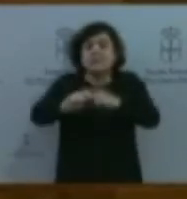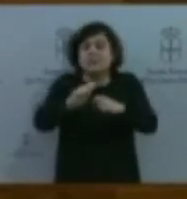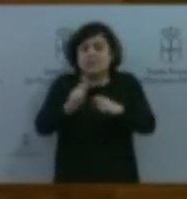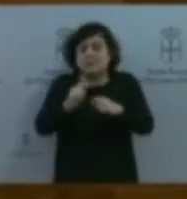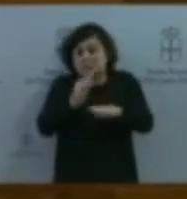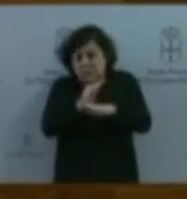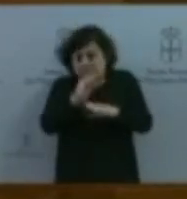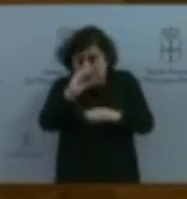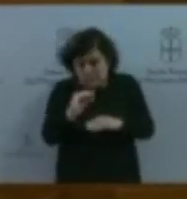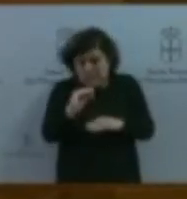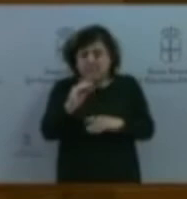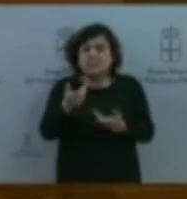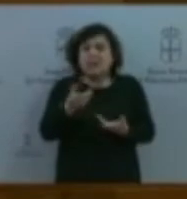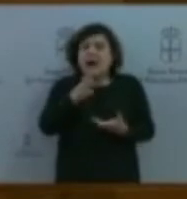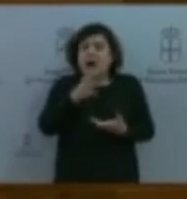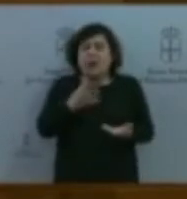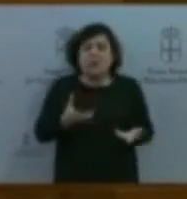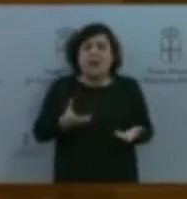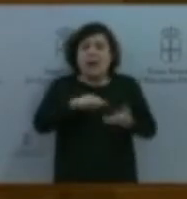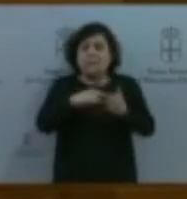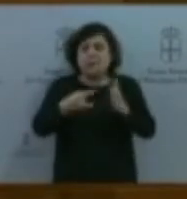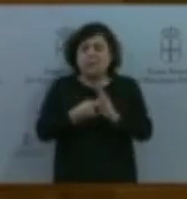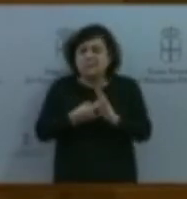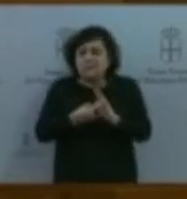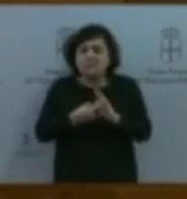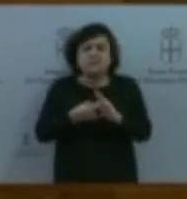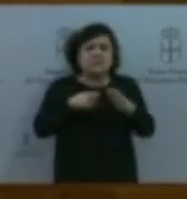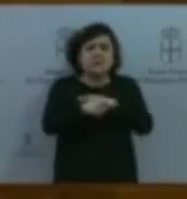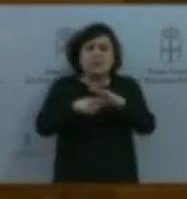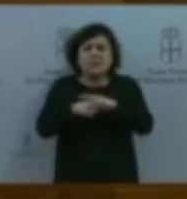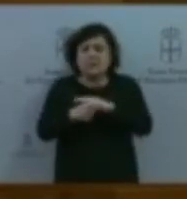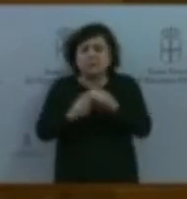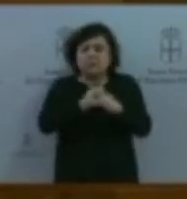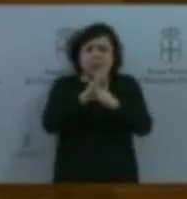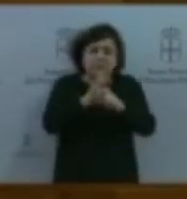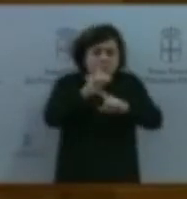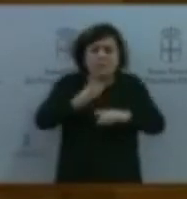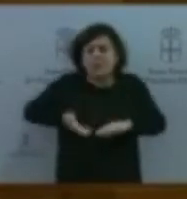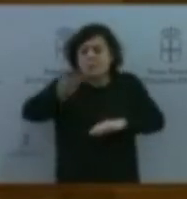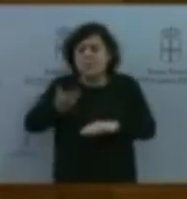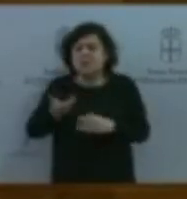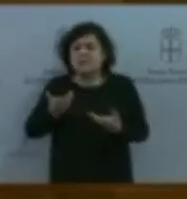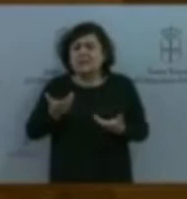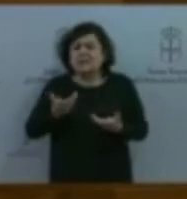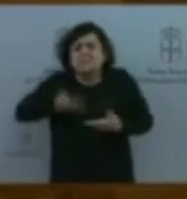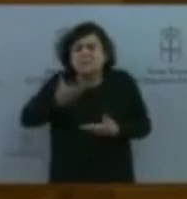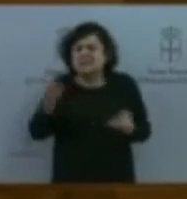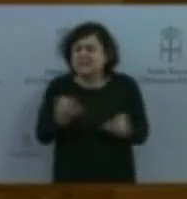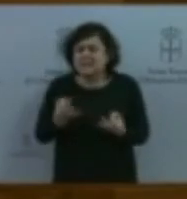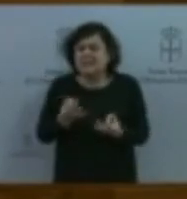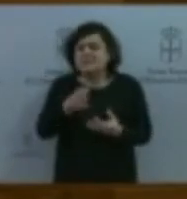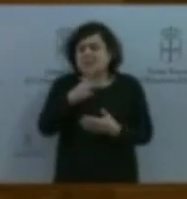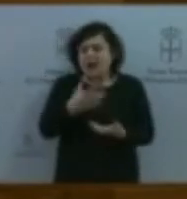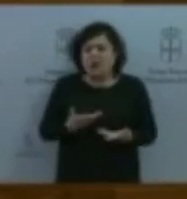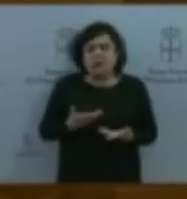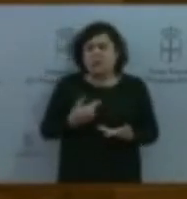proyectos que igual no están relacionados con el COVID, pero que son importantes. ¿Qué definen ustedes que es importante? ¿No? Pues ahí no lo tenemos claro, ¿no? Y en